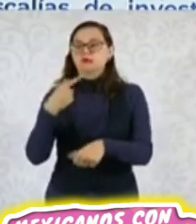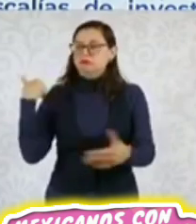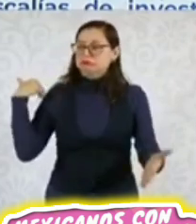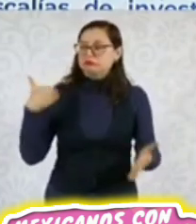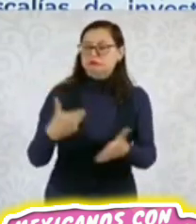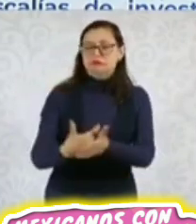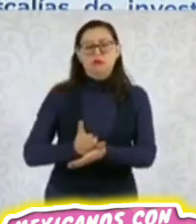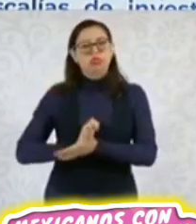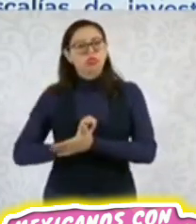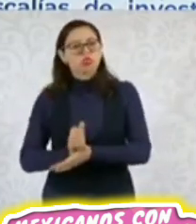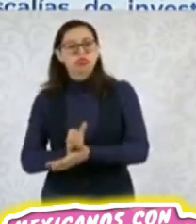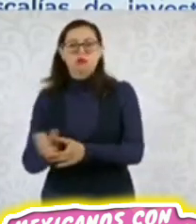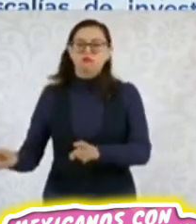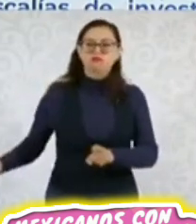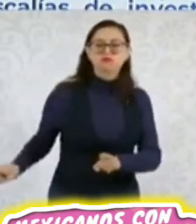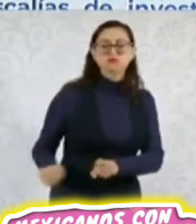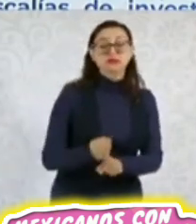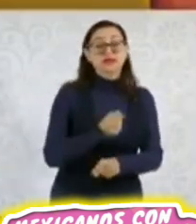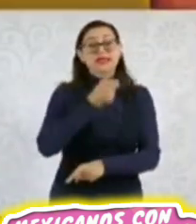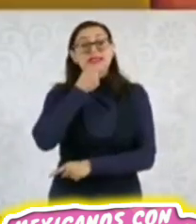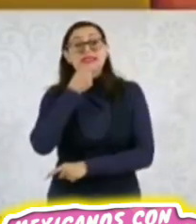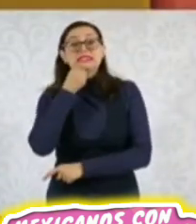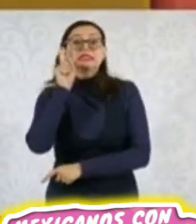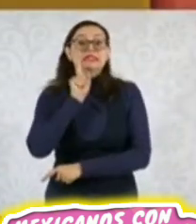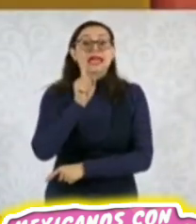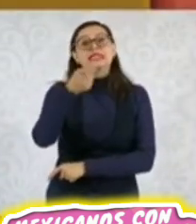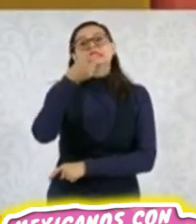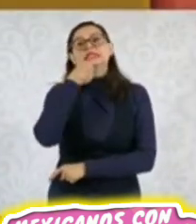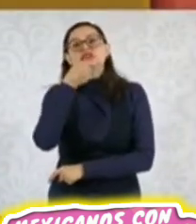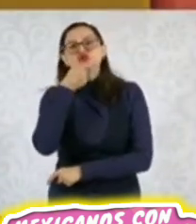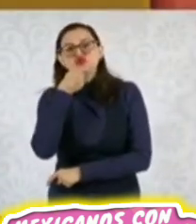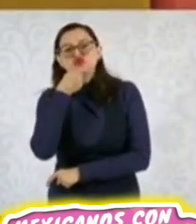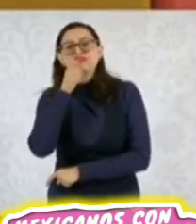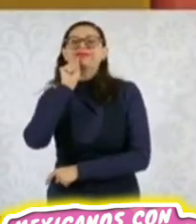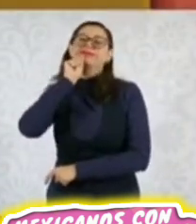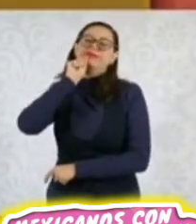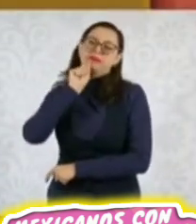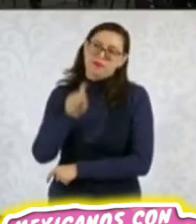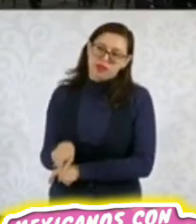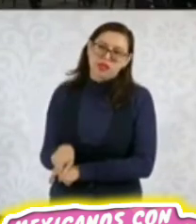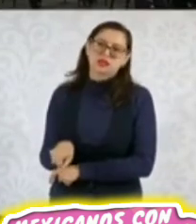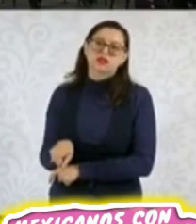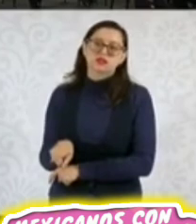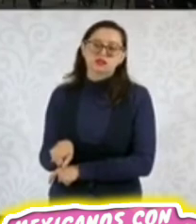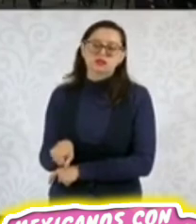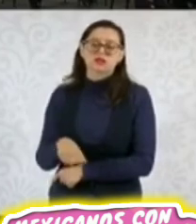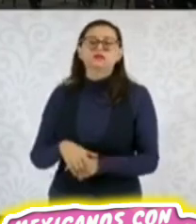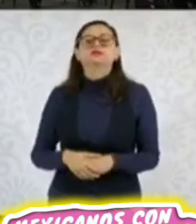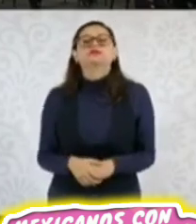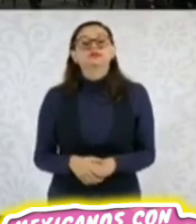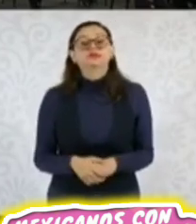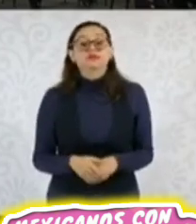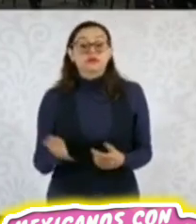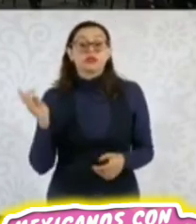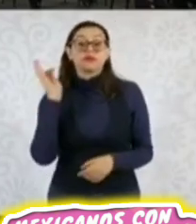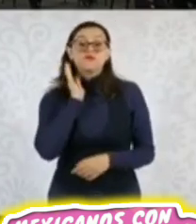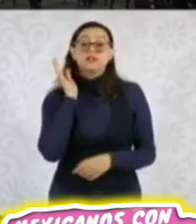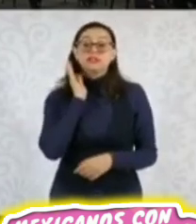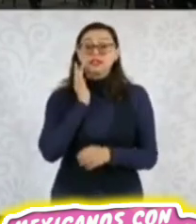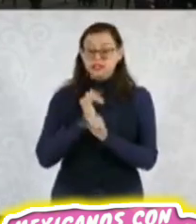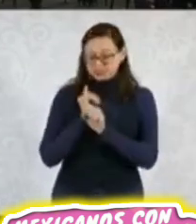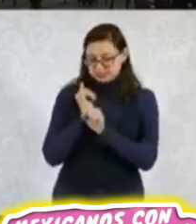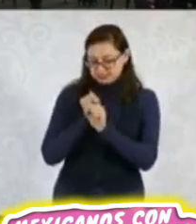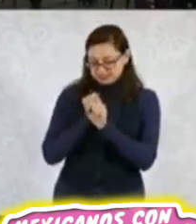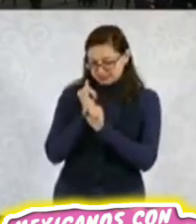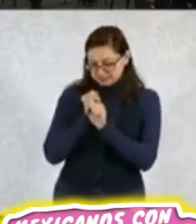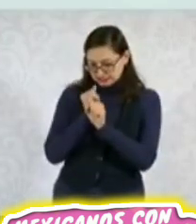mujeres, también las niñas y los niños. Y que las fiscalías de investigación tengan necesariamente, lo establece